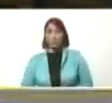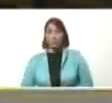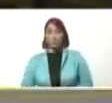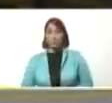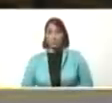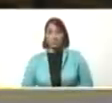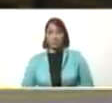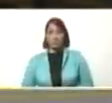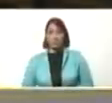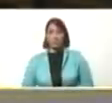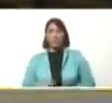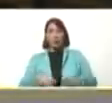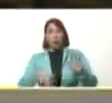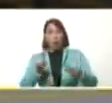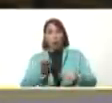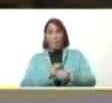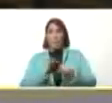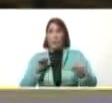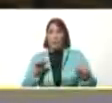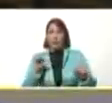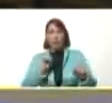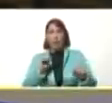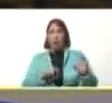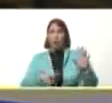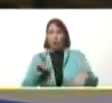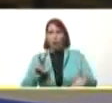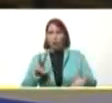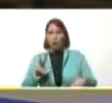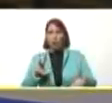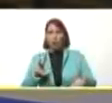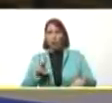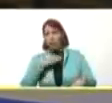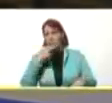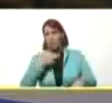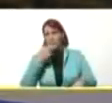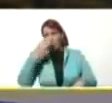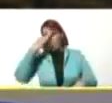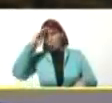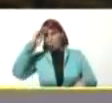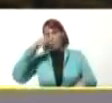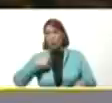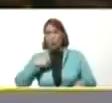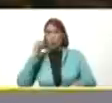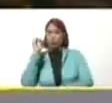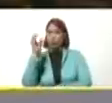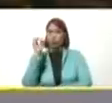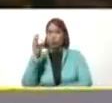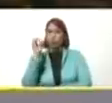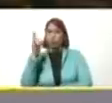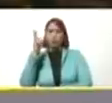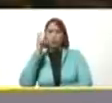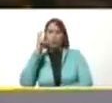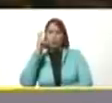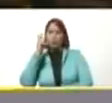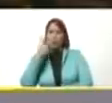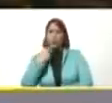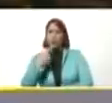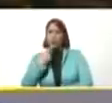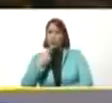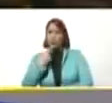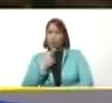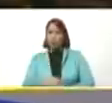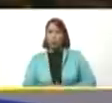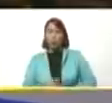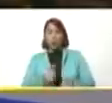Eran como las 11 de la mañana, 12 del mediodía de Cuba, y yo estaba en la cumbre escuchando el discurso del